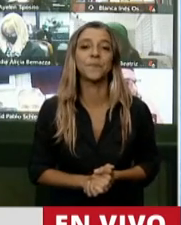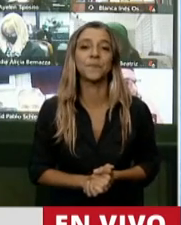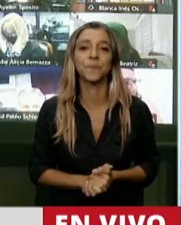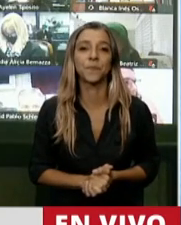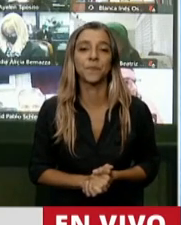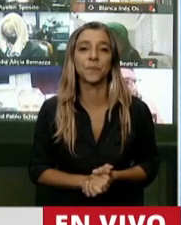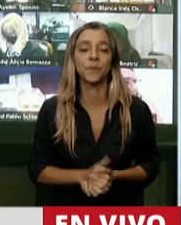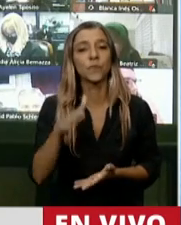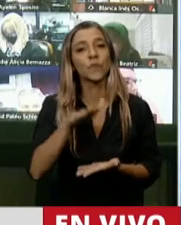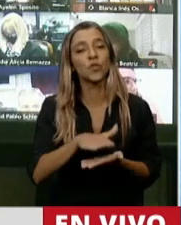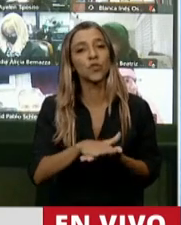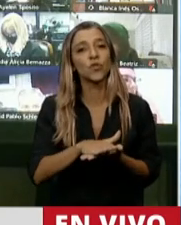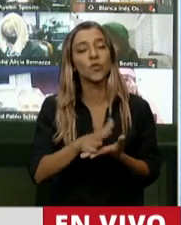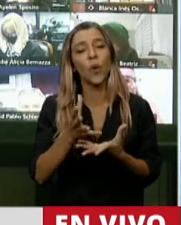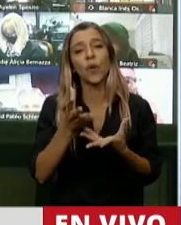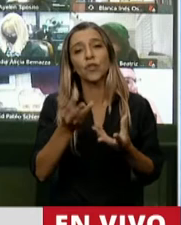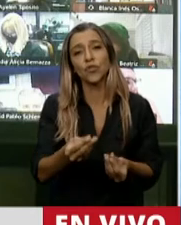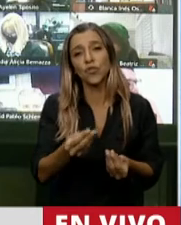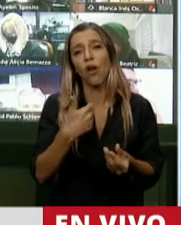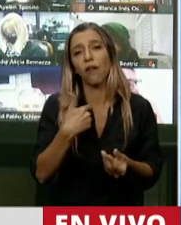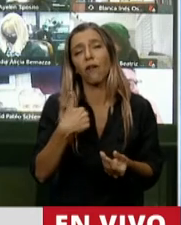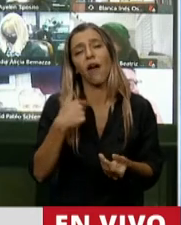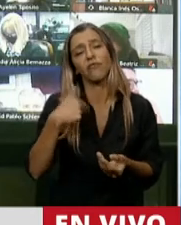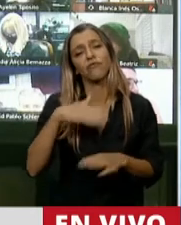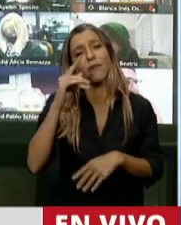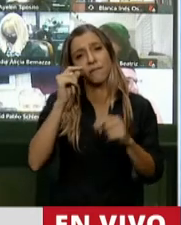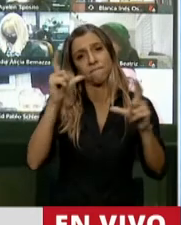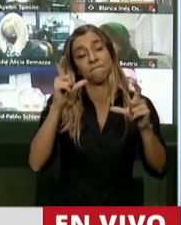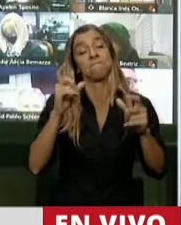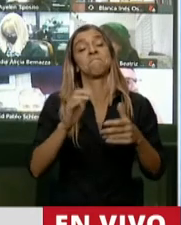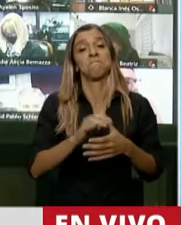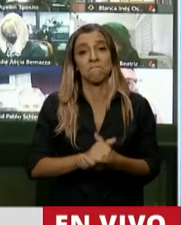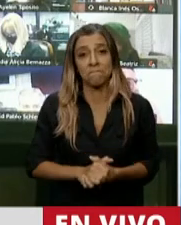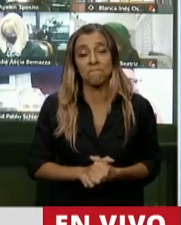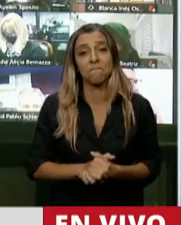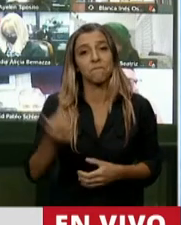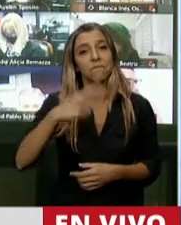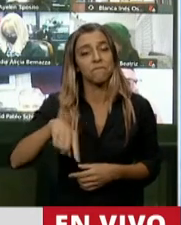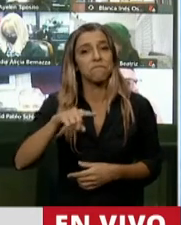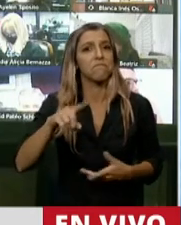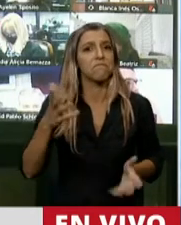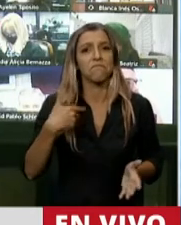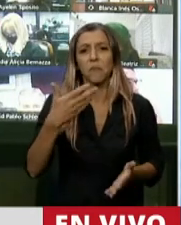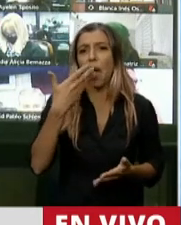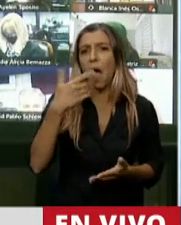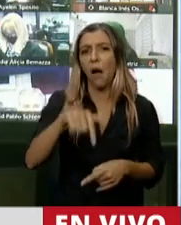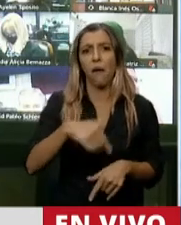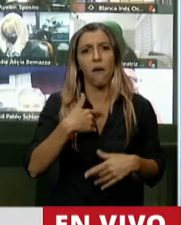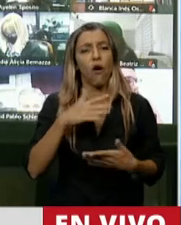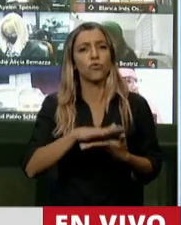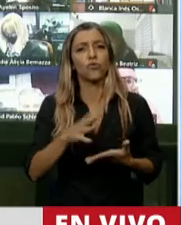Y lo de solidario, la verdad, me llama muchísimo la atención cómo se ha hablado hoy en esta reunión